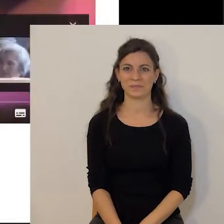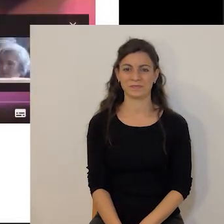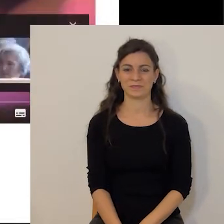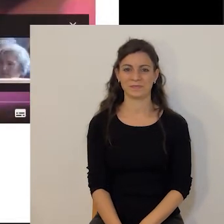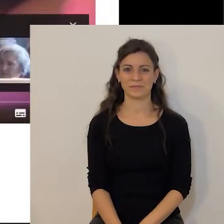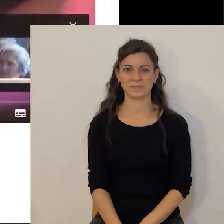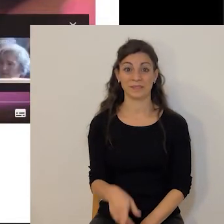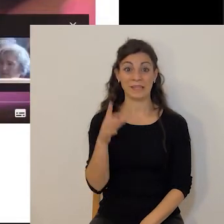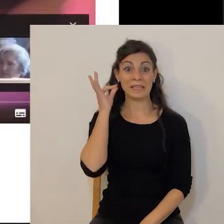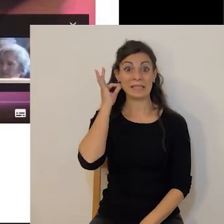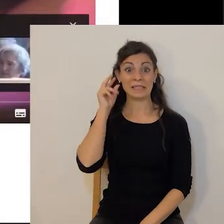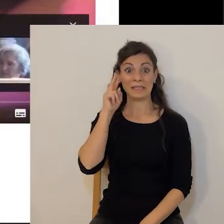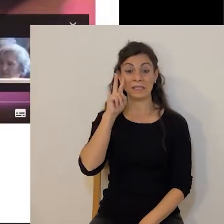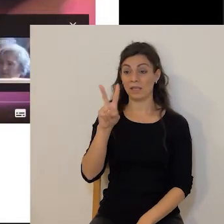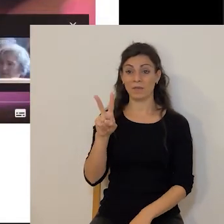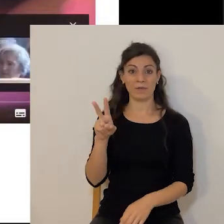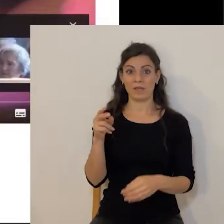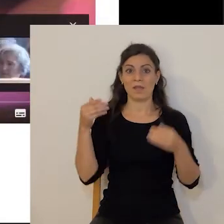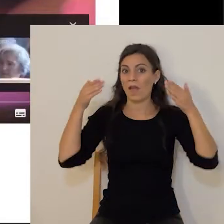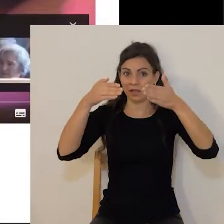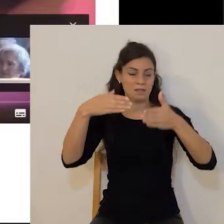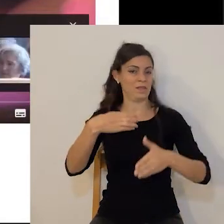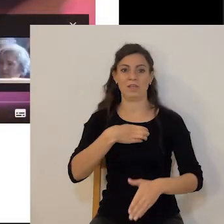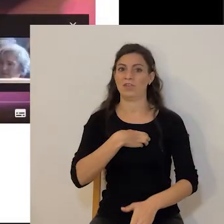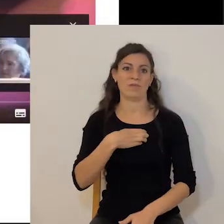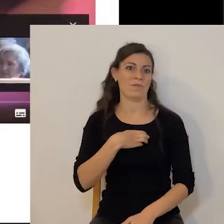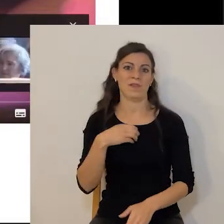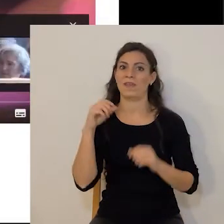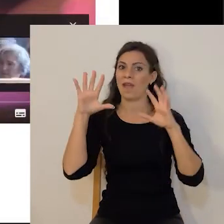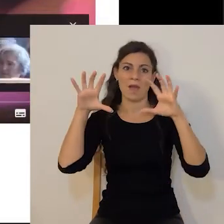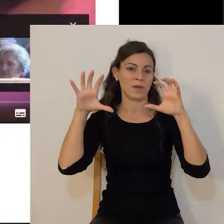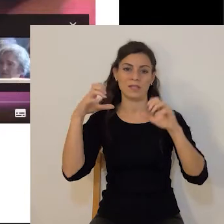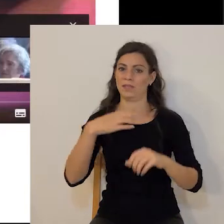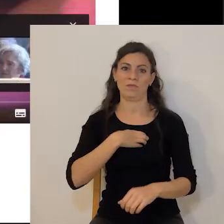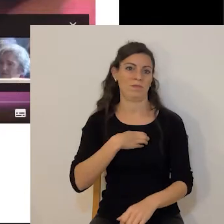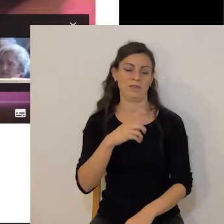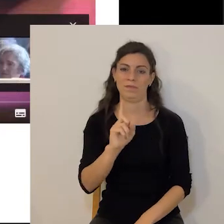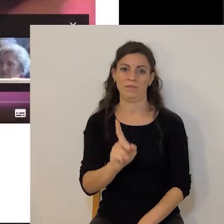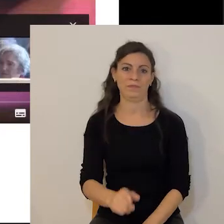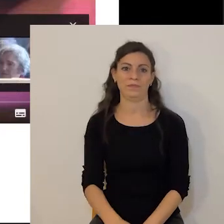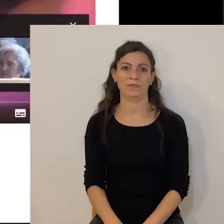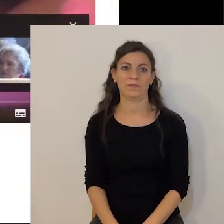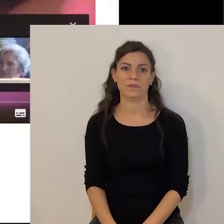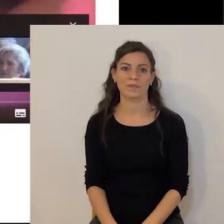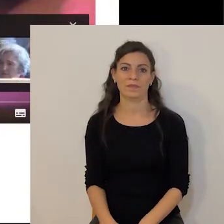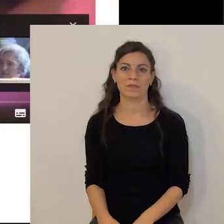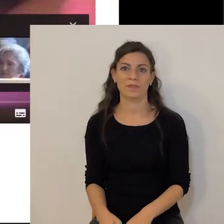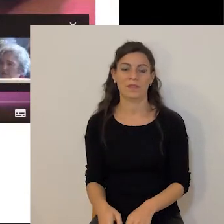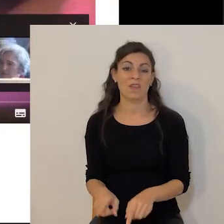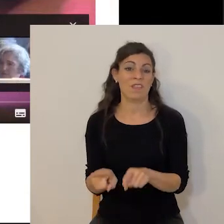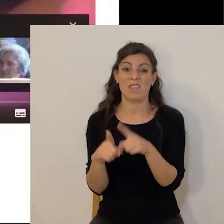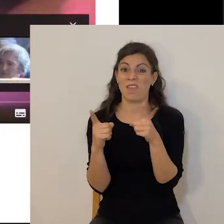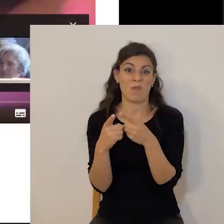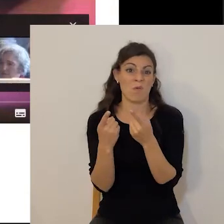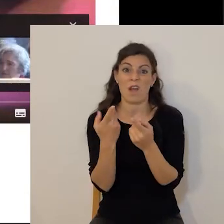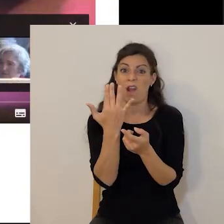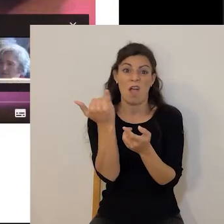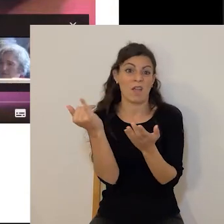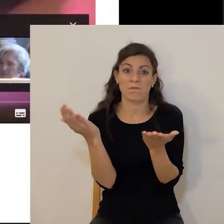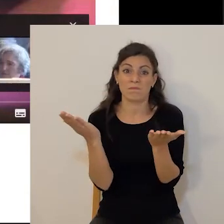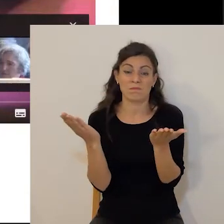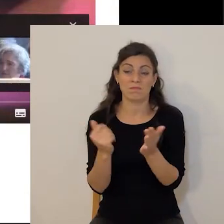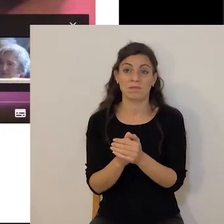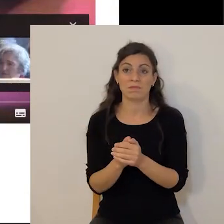Vale, fijaros, esta niña no puede aprender. No puede aprender. Da igual lo que tenga. O sea, aquí tenemos ahora